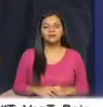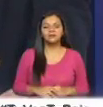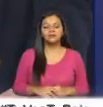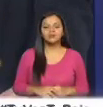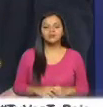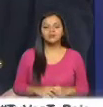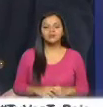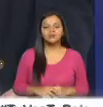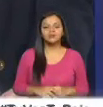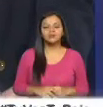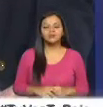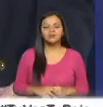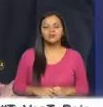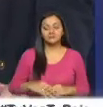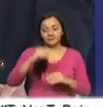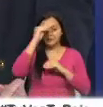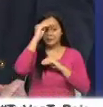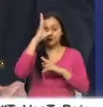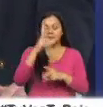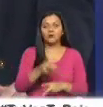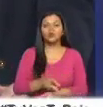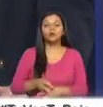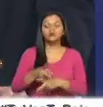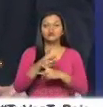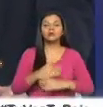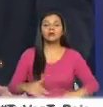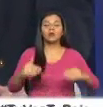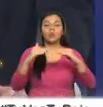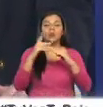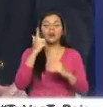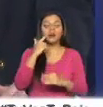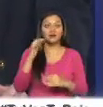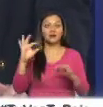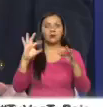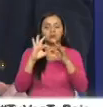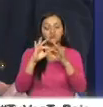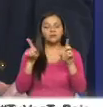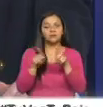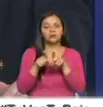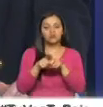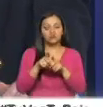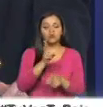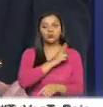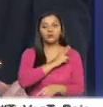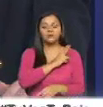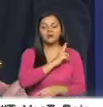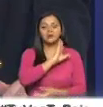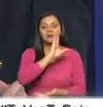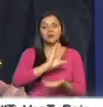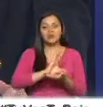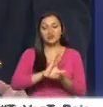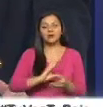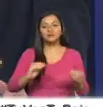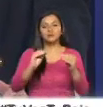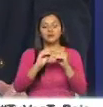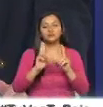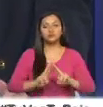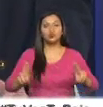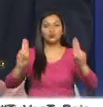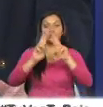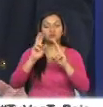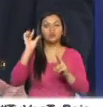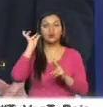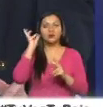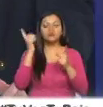Y le contamos que el Consejo Nacional para la Igualdad de Género, en conjunto con la Universidad Central y la ONU Mujeres, lanzó